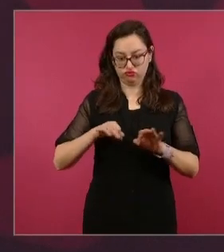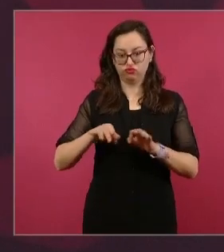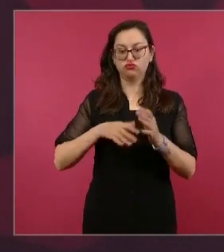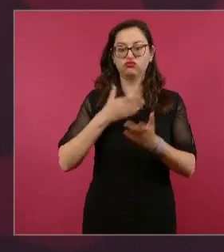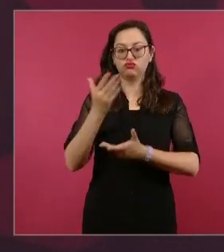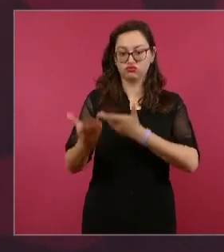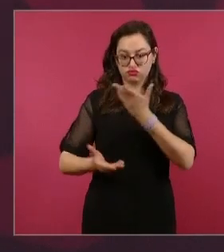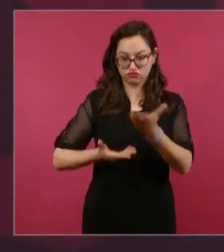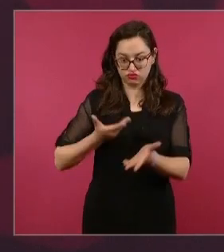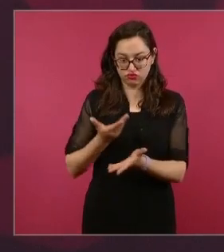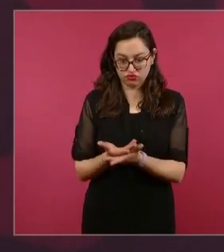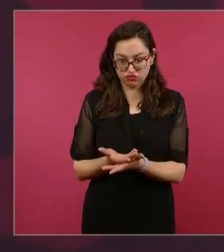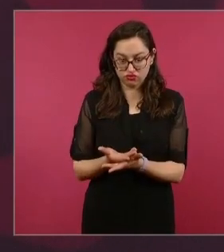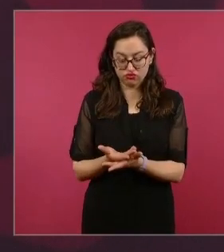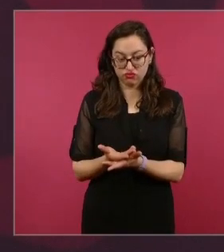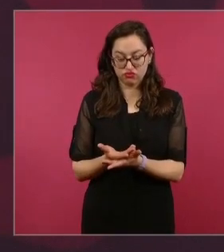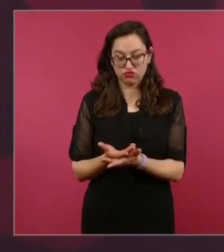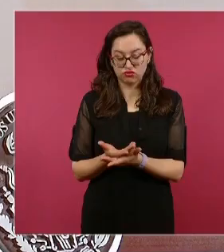depende